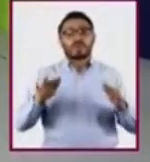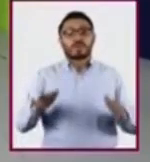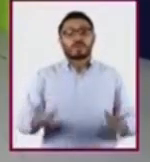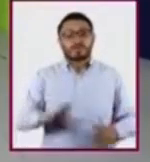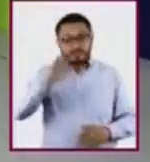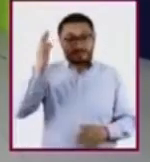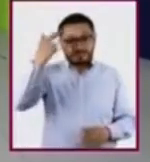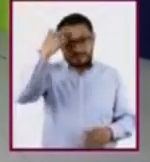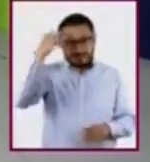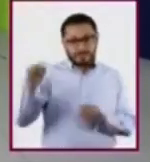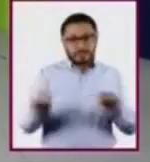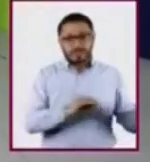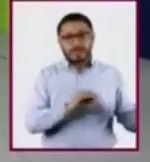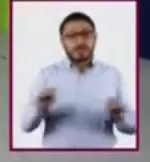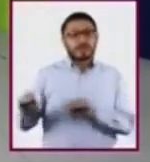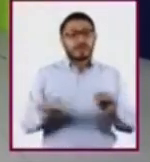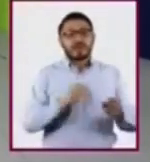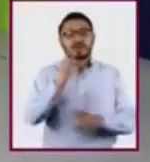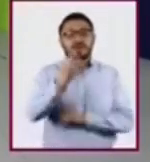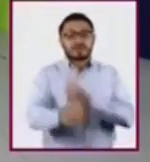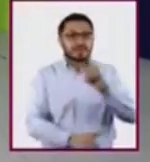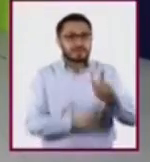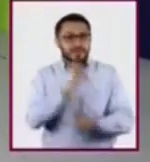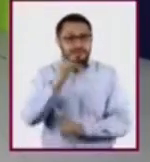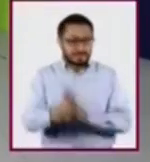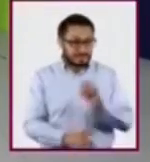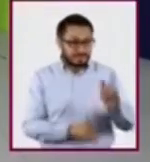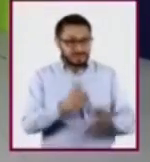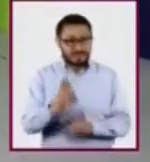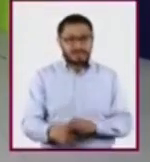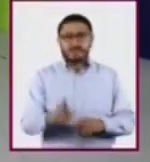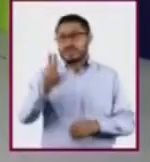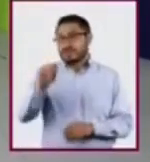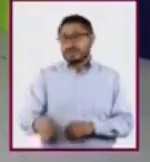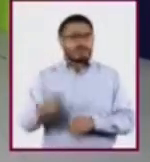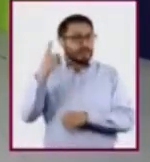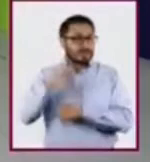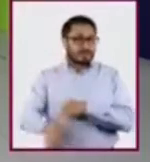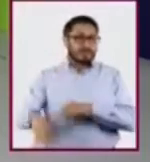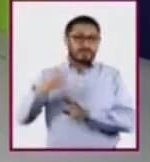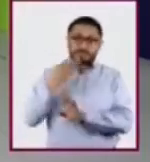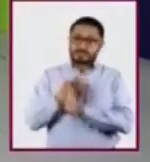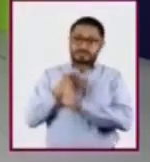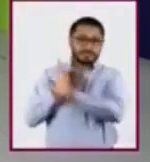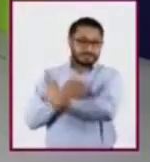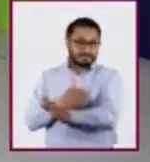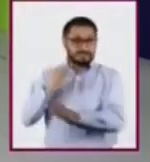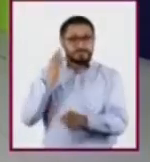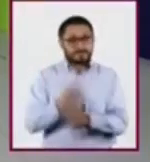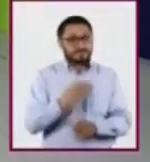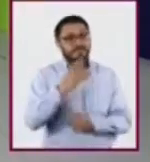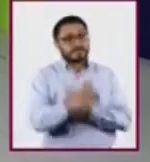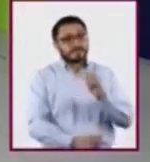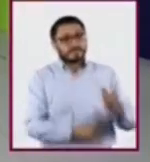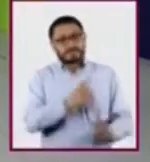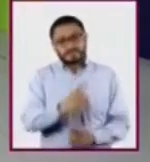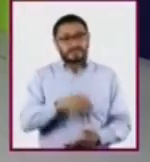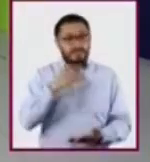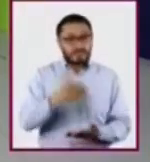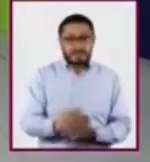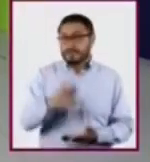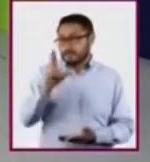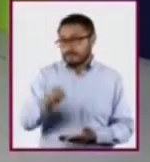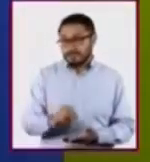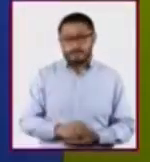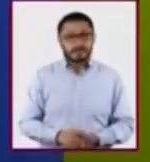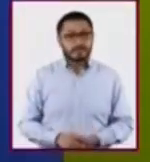estos movimientos despacio para controlar el movimiento y evitar alguna lesión del cuello. Es un movimiento lento, pero continuo.